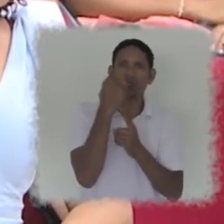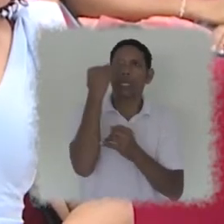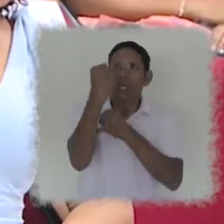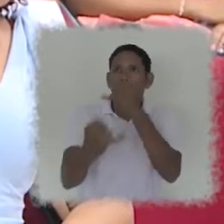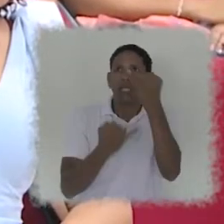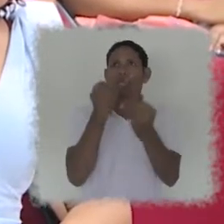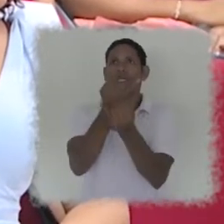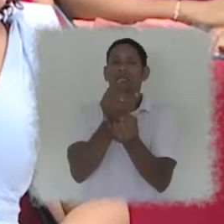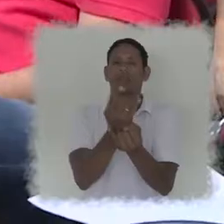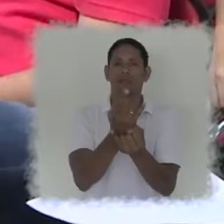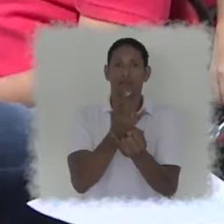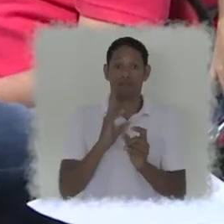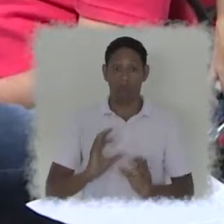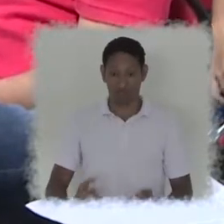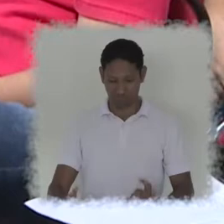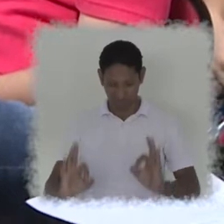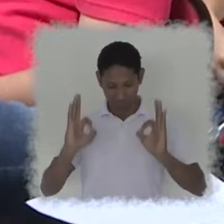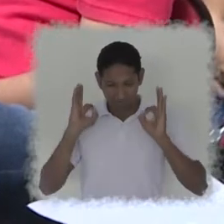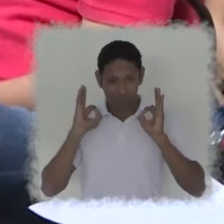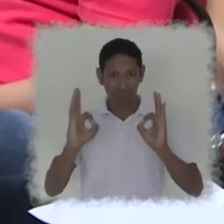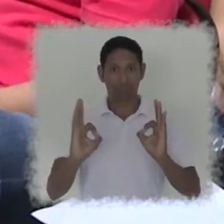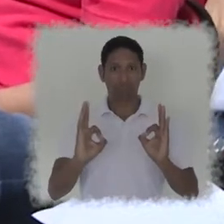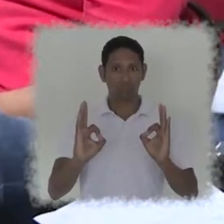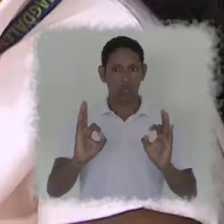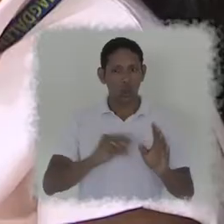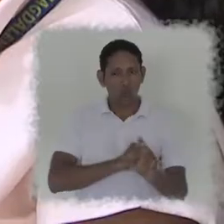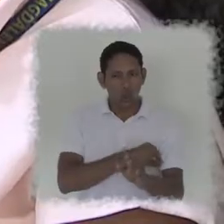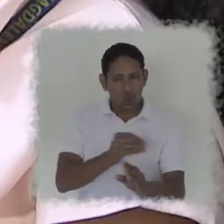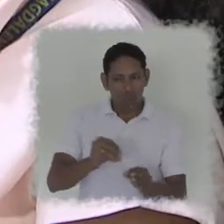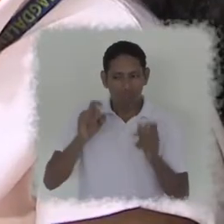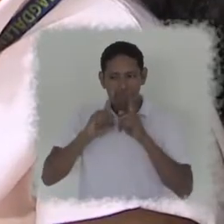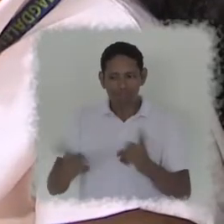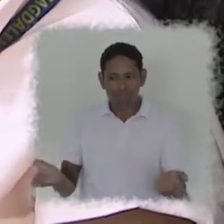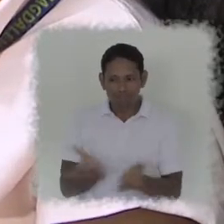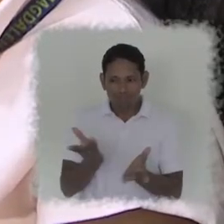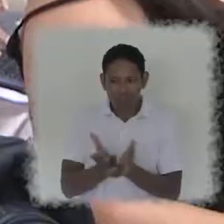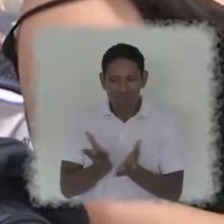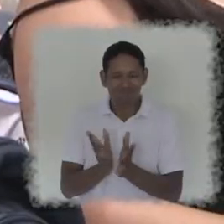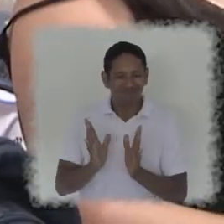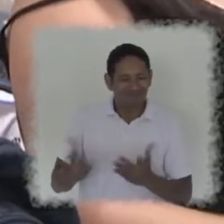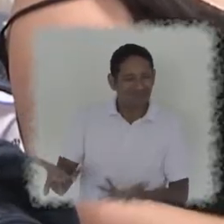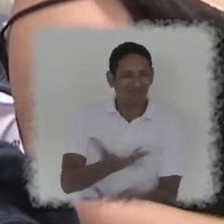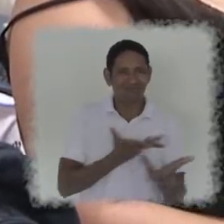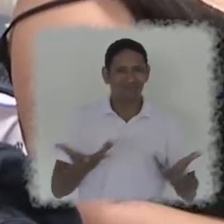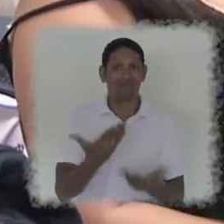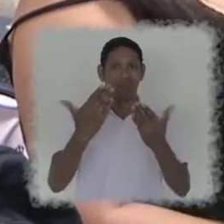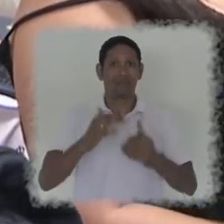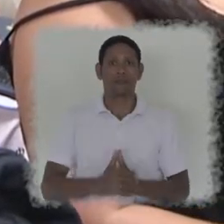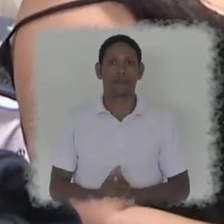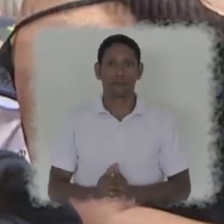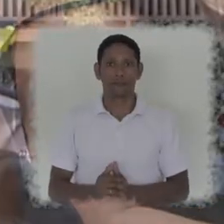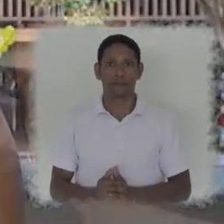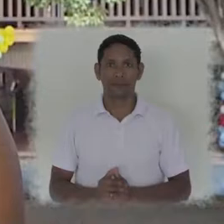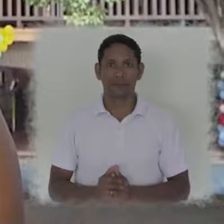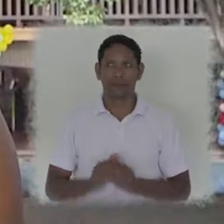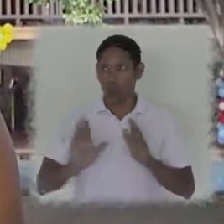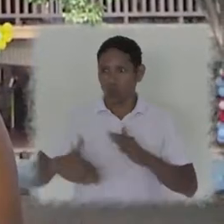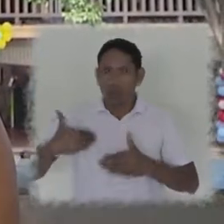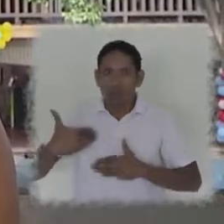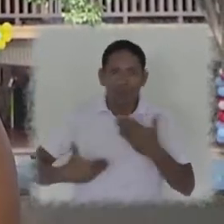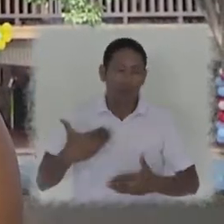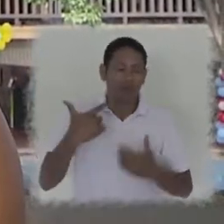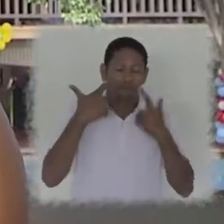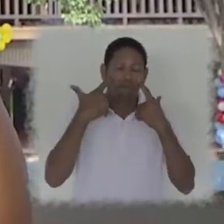social, internacionalización, gestión de la calidad, gestión del bienestar y comunidad estudiantil de la facultad. Ha dado